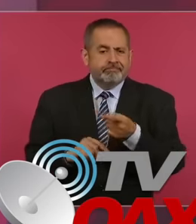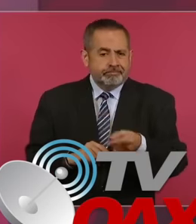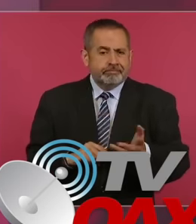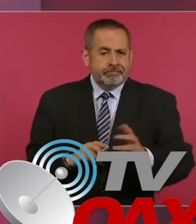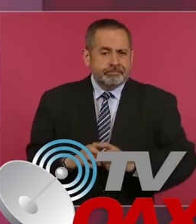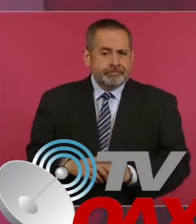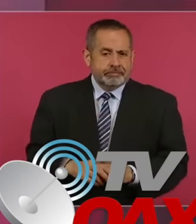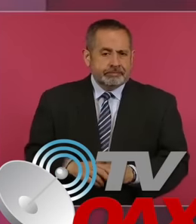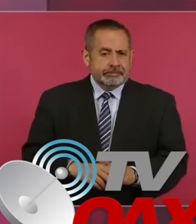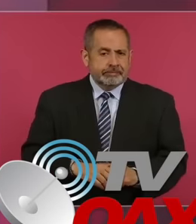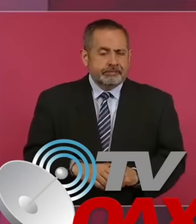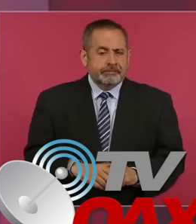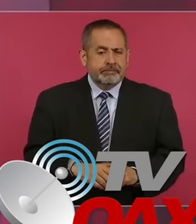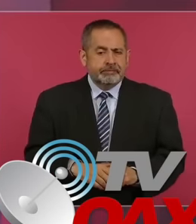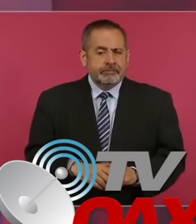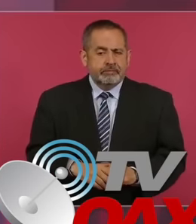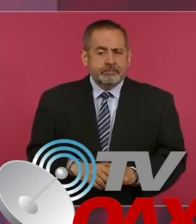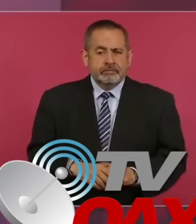y tenemos